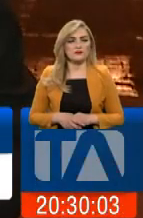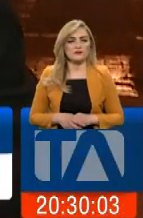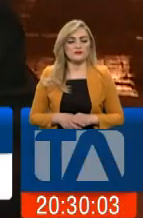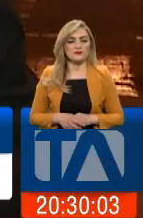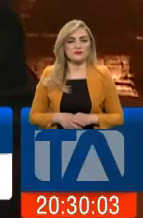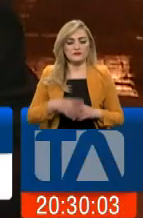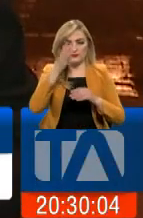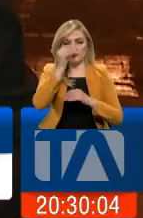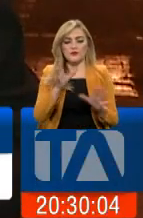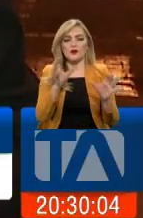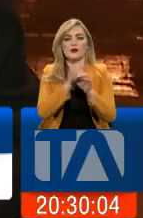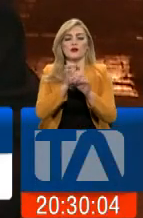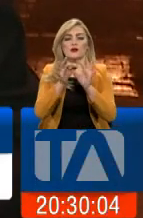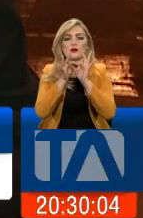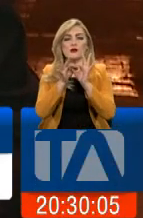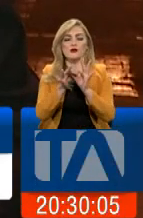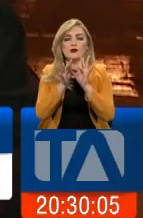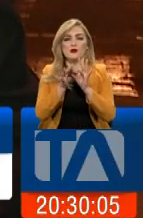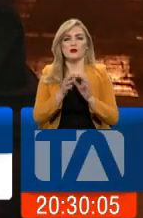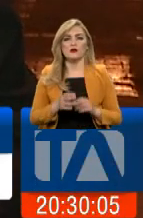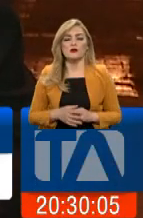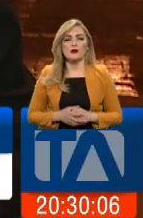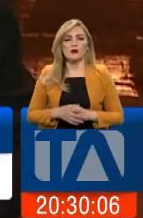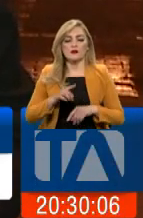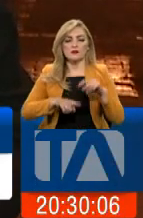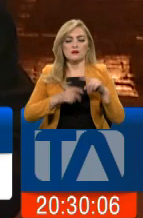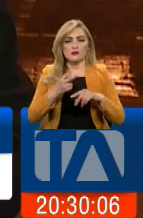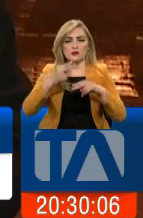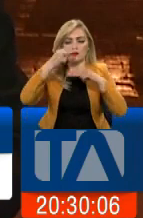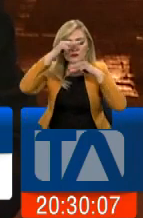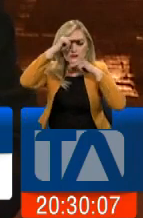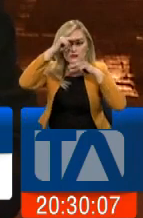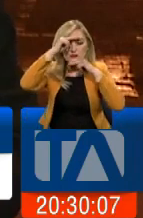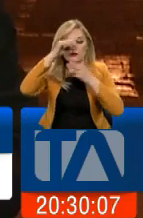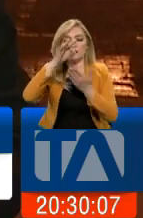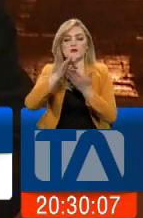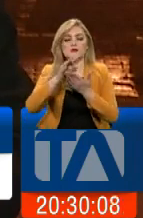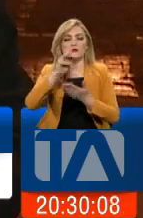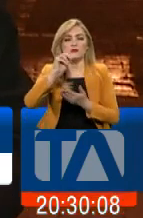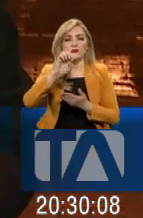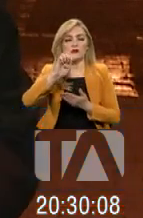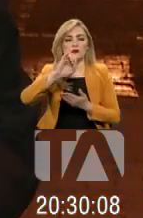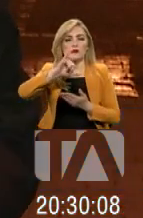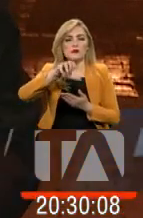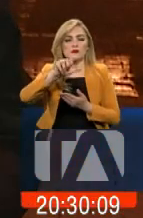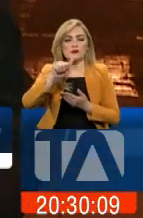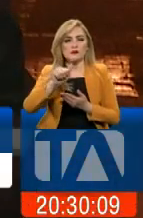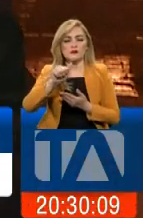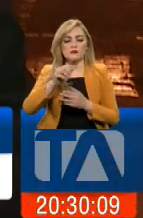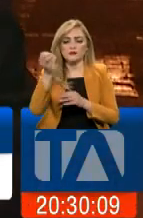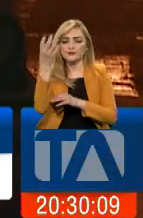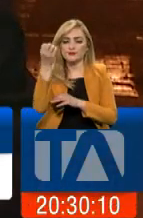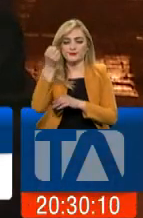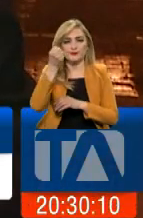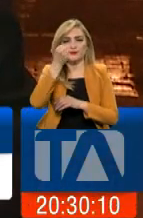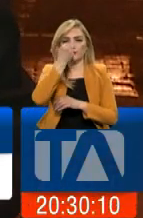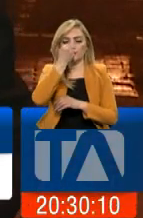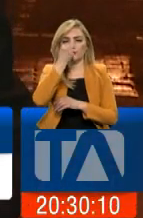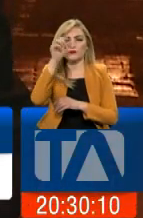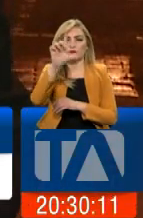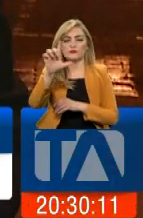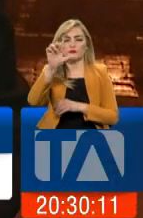Muy buenas noches, compañeros en estudio, amigos televidentes. Así es, el Cantón Mejía regresó a semáforo rojo a partir de este